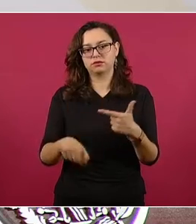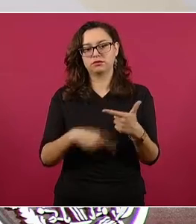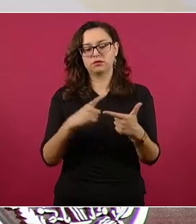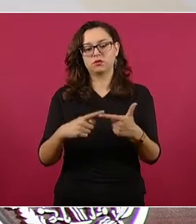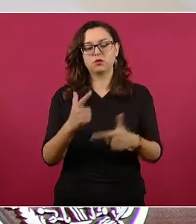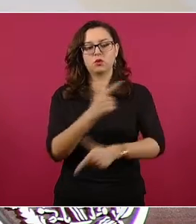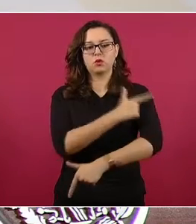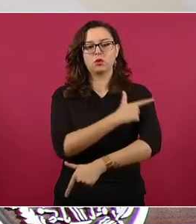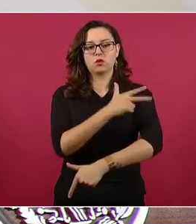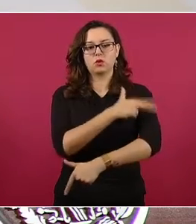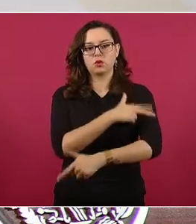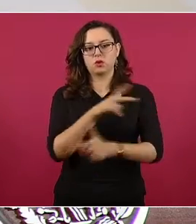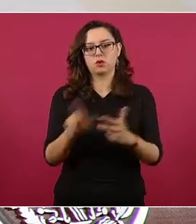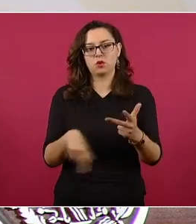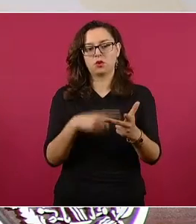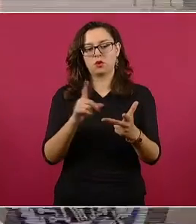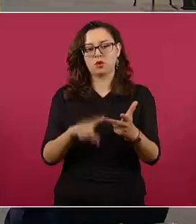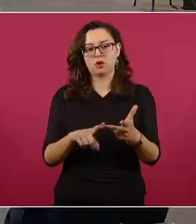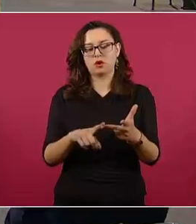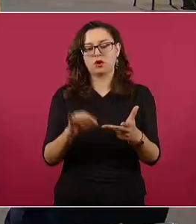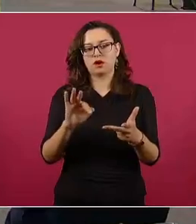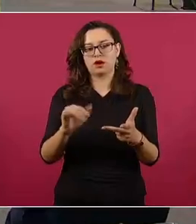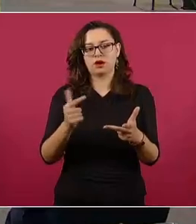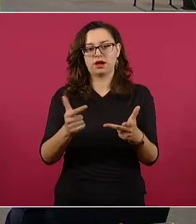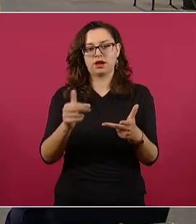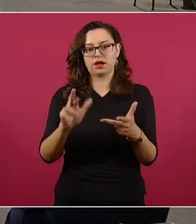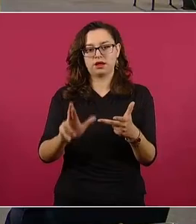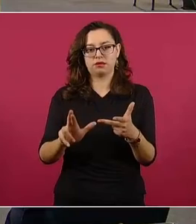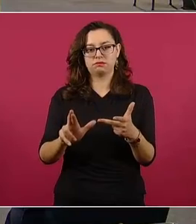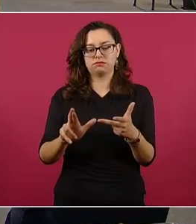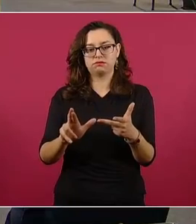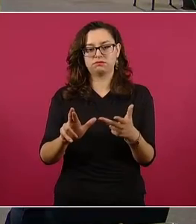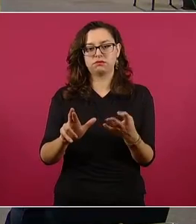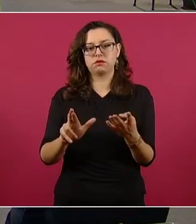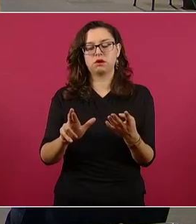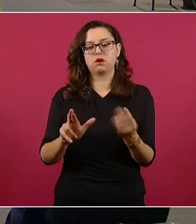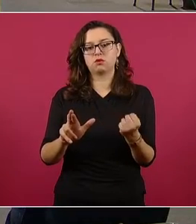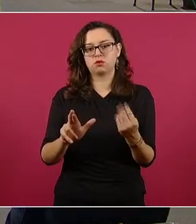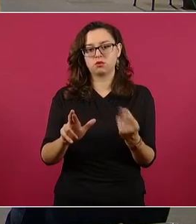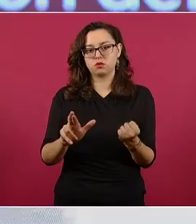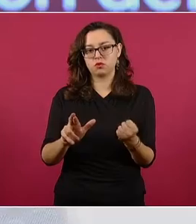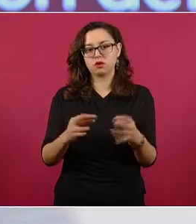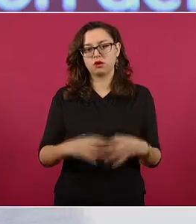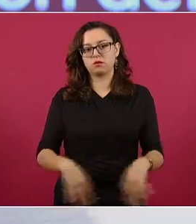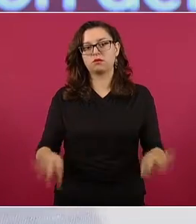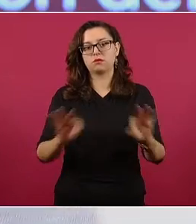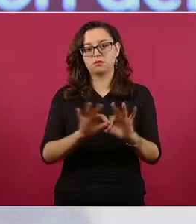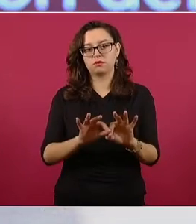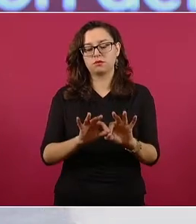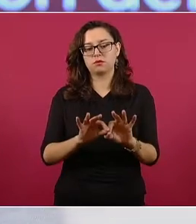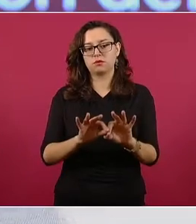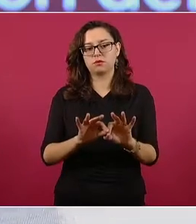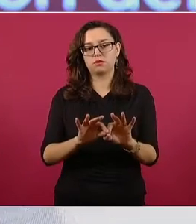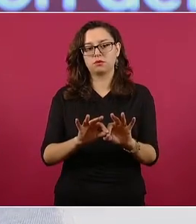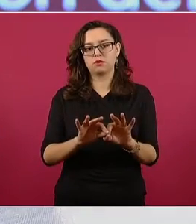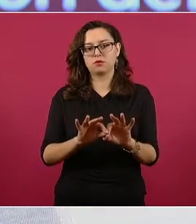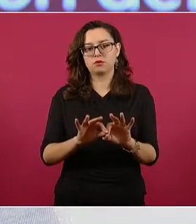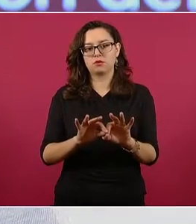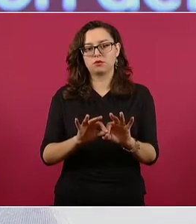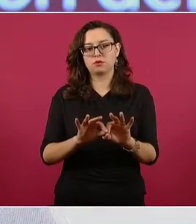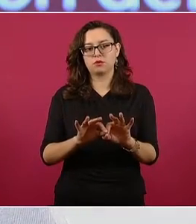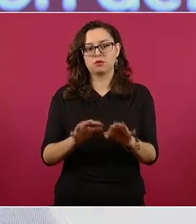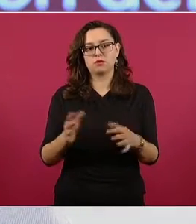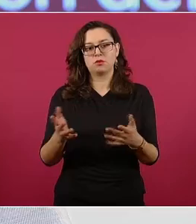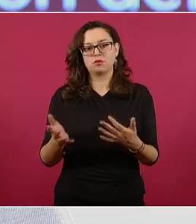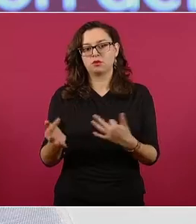Guardia Nacional, la Fiscalía General de la República y, muy importante, la participación